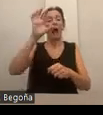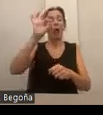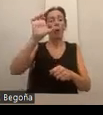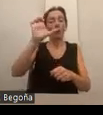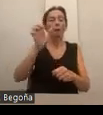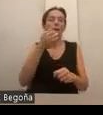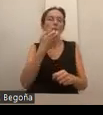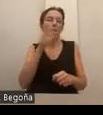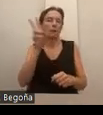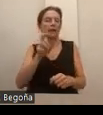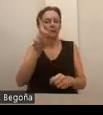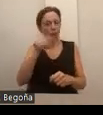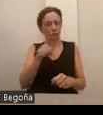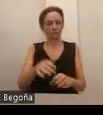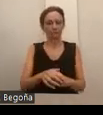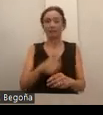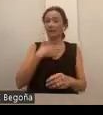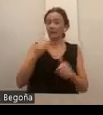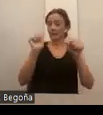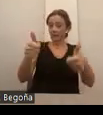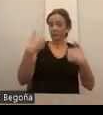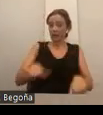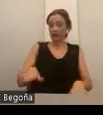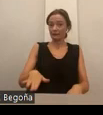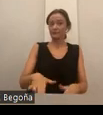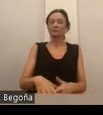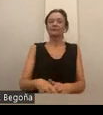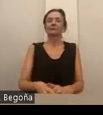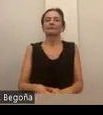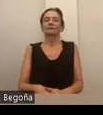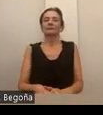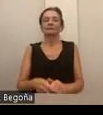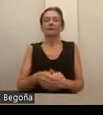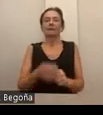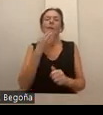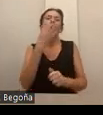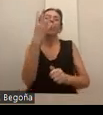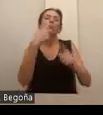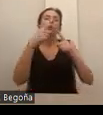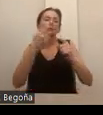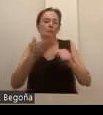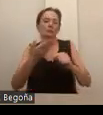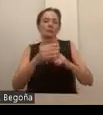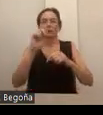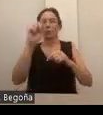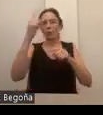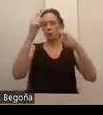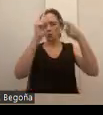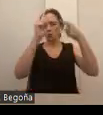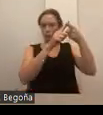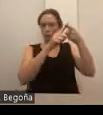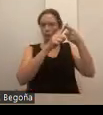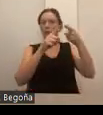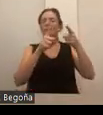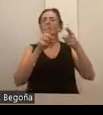queréis, empezamos. A ver, 4 ideas básicas. La definición de diabetes. En